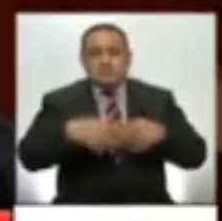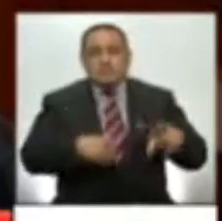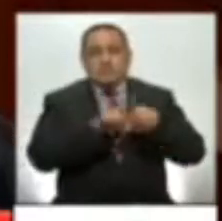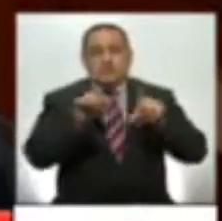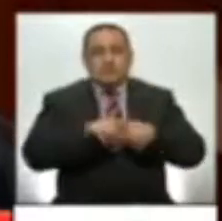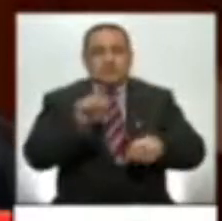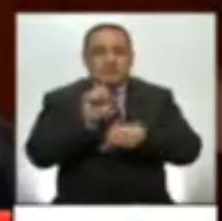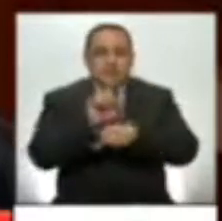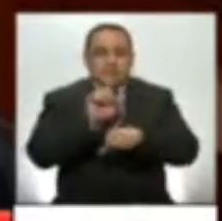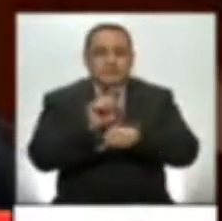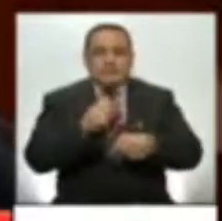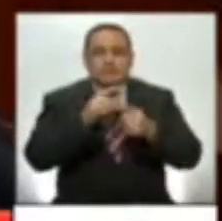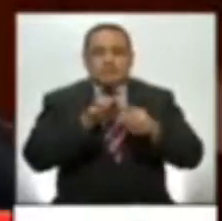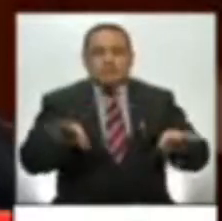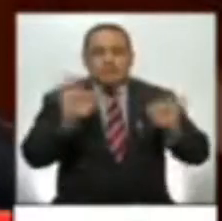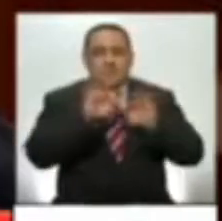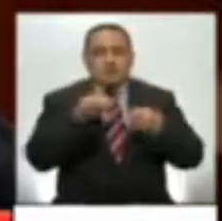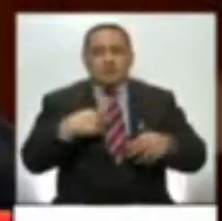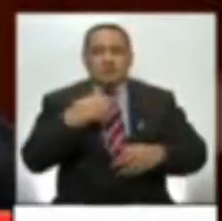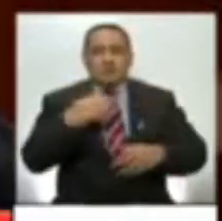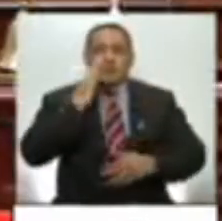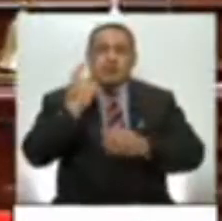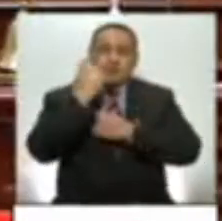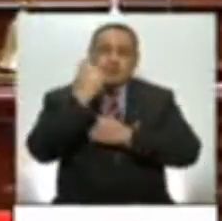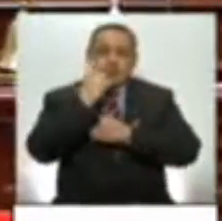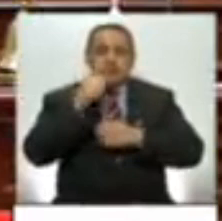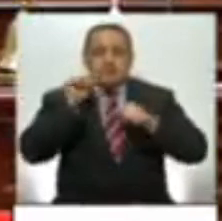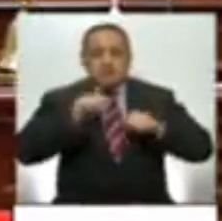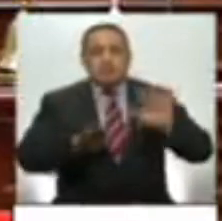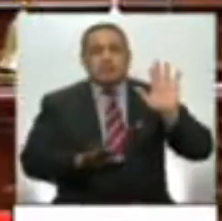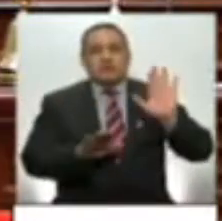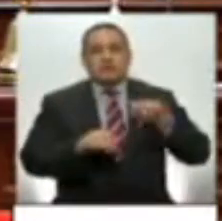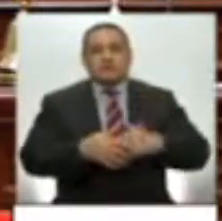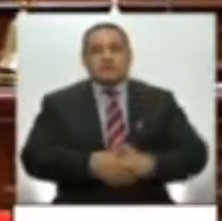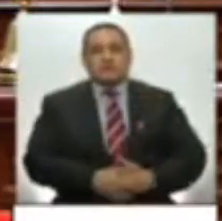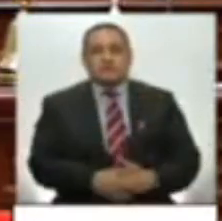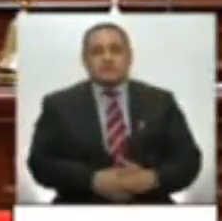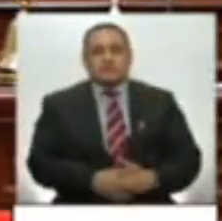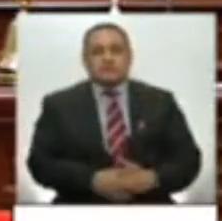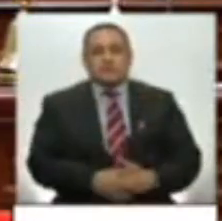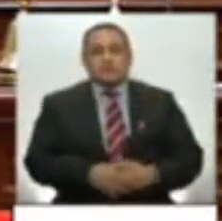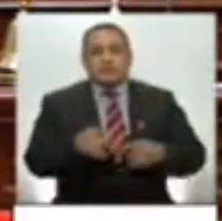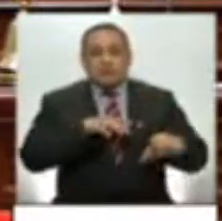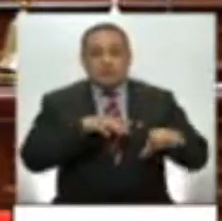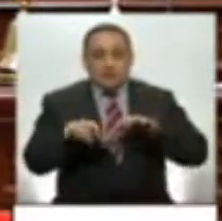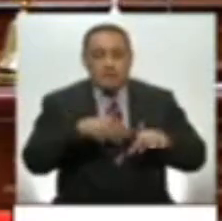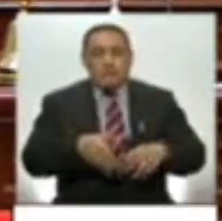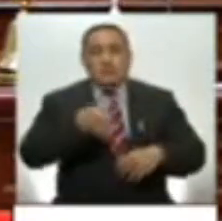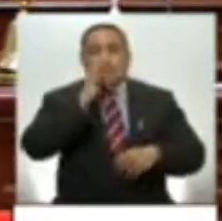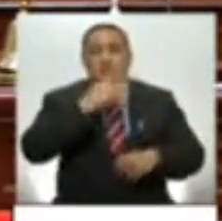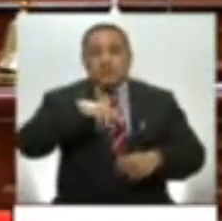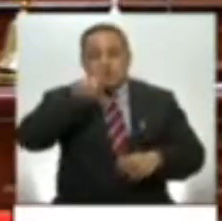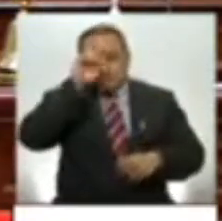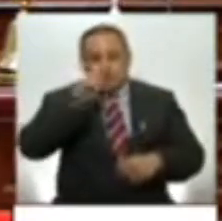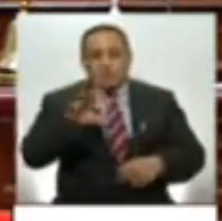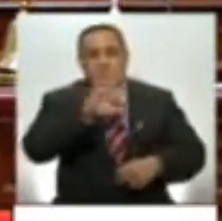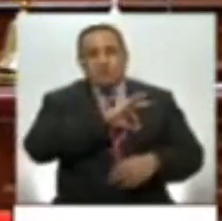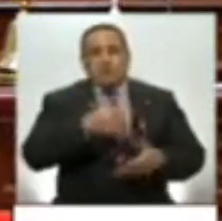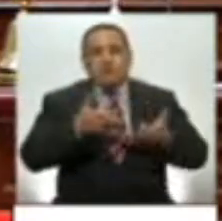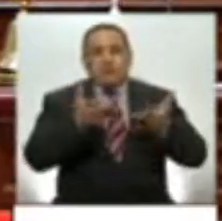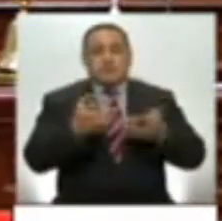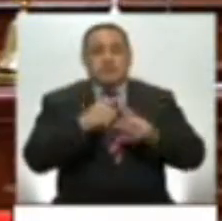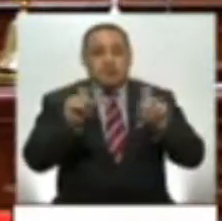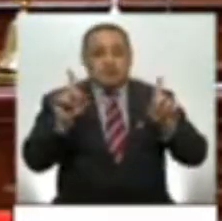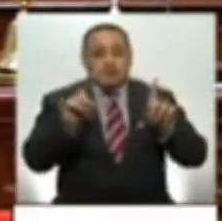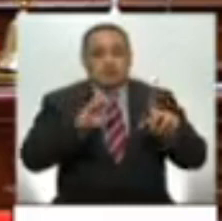por las enseñanzas de principios y valores de mi señora madre, sí prometo. Si así lo hace, que Dios y la patria lo premien,